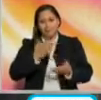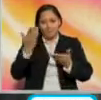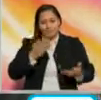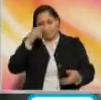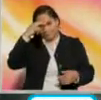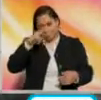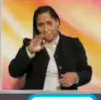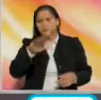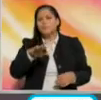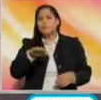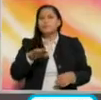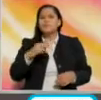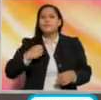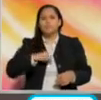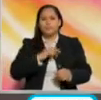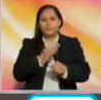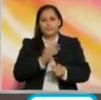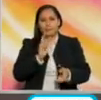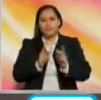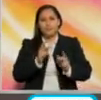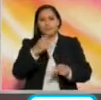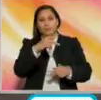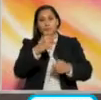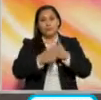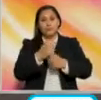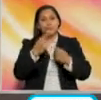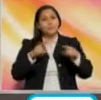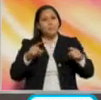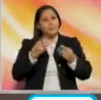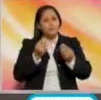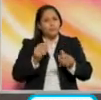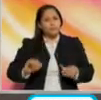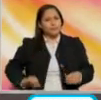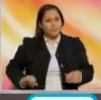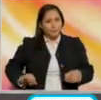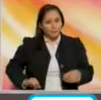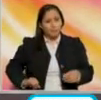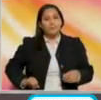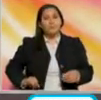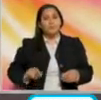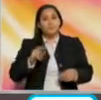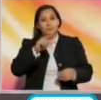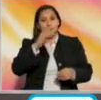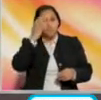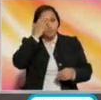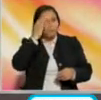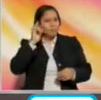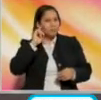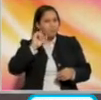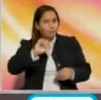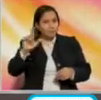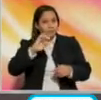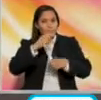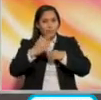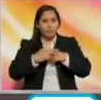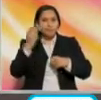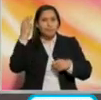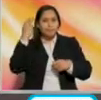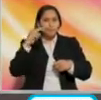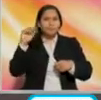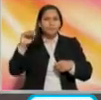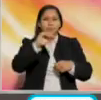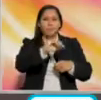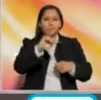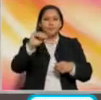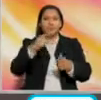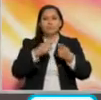Perfecto. Oye, vamos a platicar. Tu carrera musical es muy interesante. Eres muy conocida en Europa. Has viajado por muchísimas partes